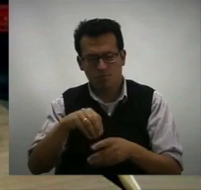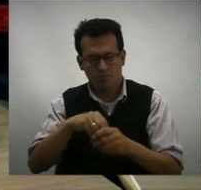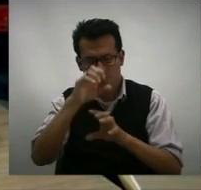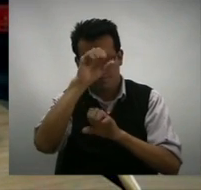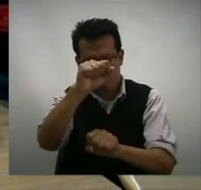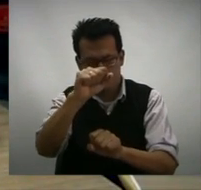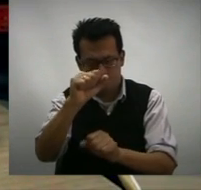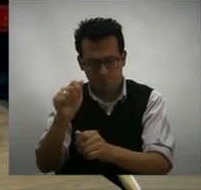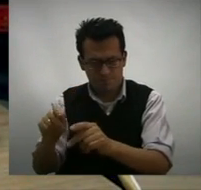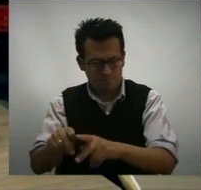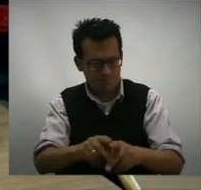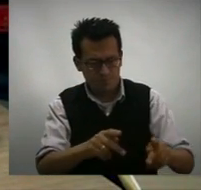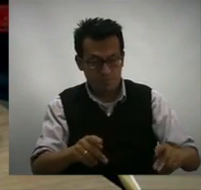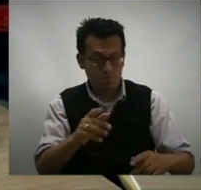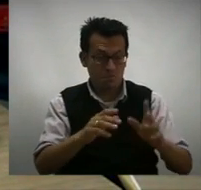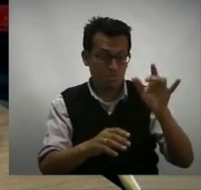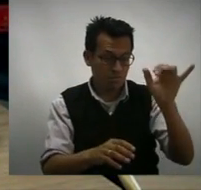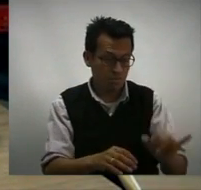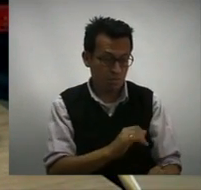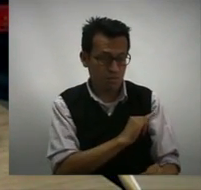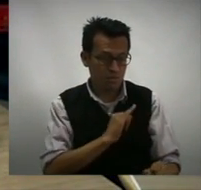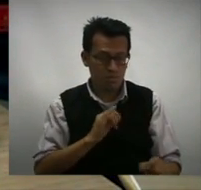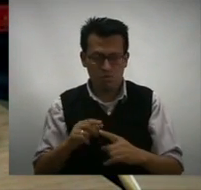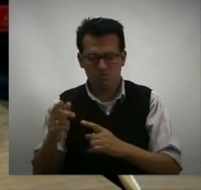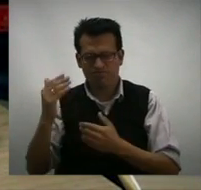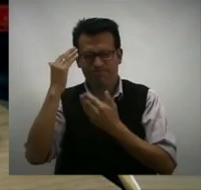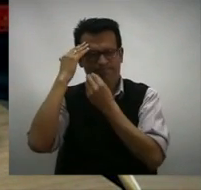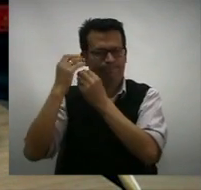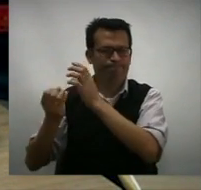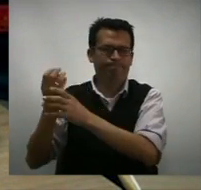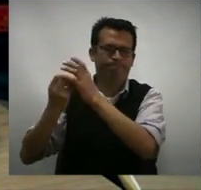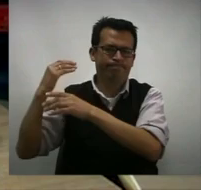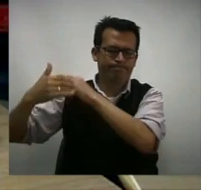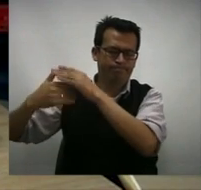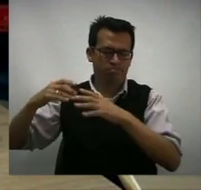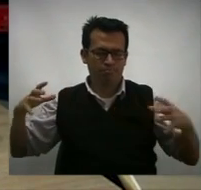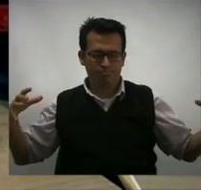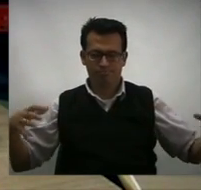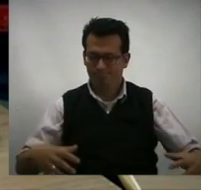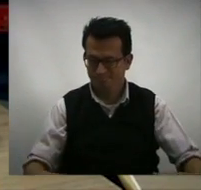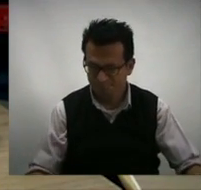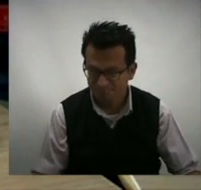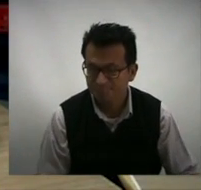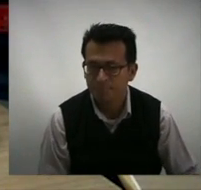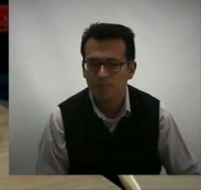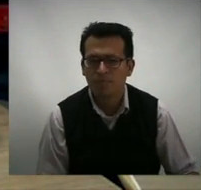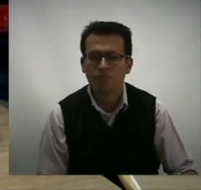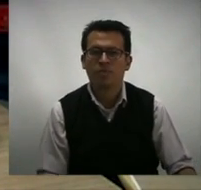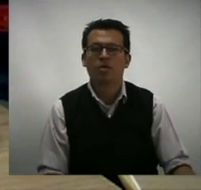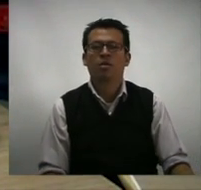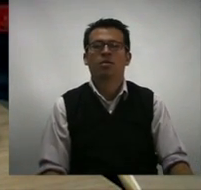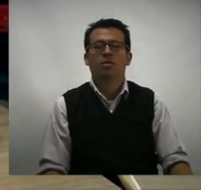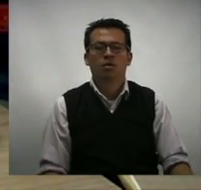entre el individuo y la máquina productora de saber, la religión. Comillas, el poder produce la realidad e incita y estimula